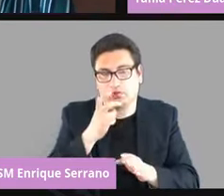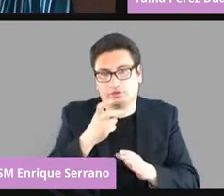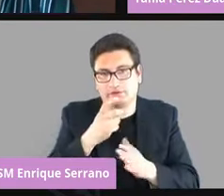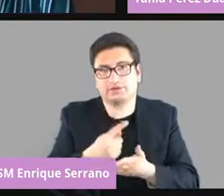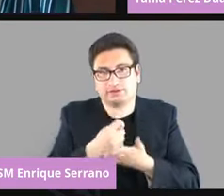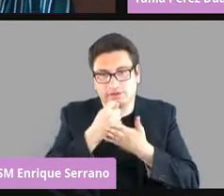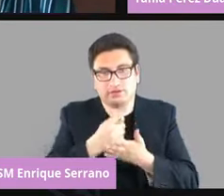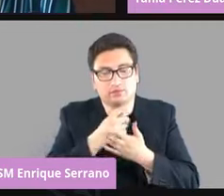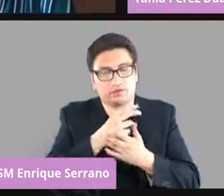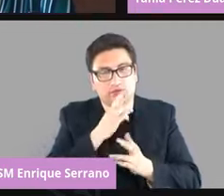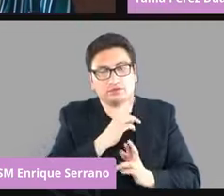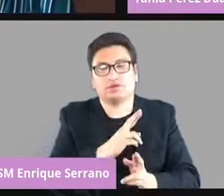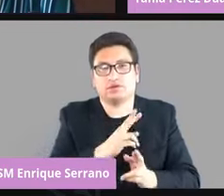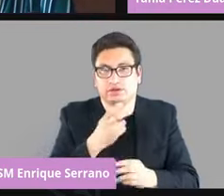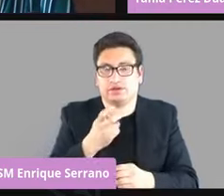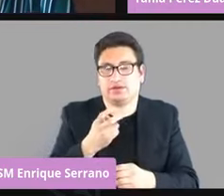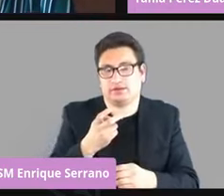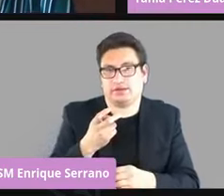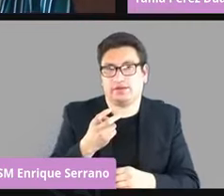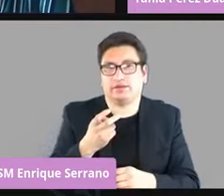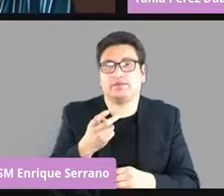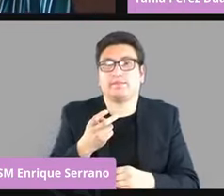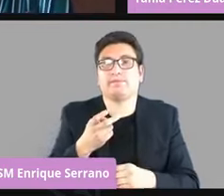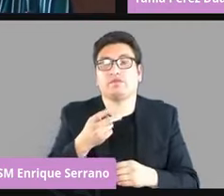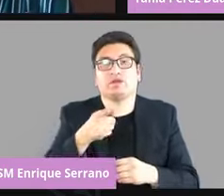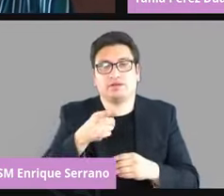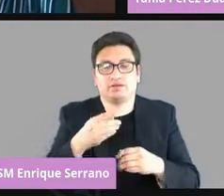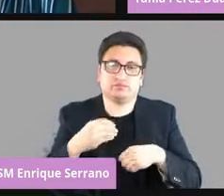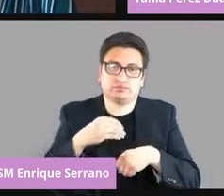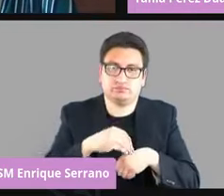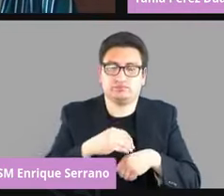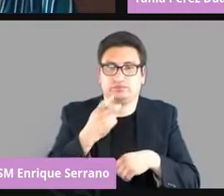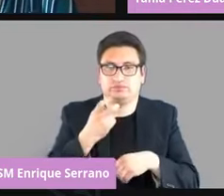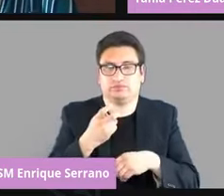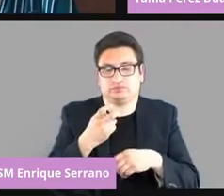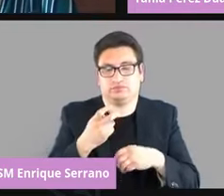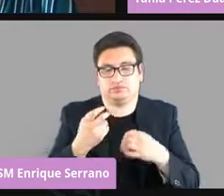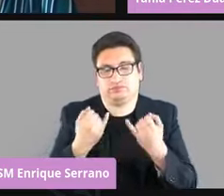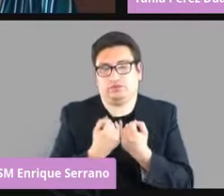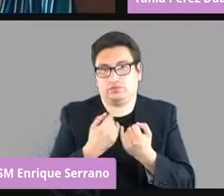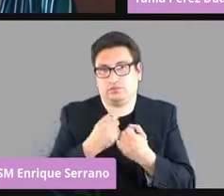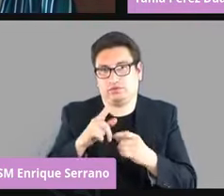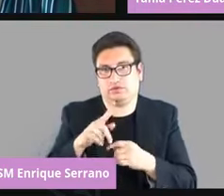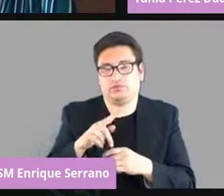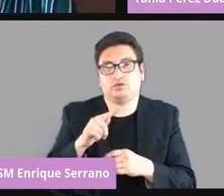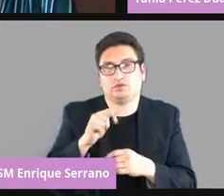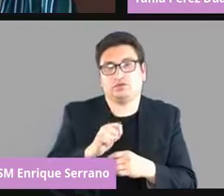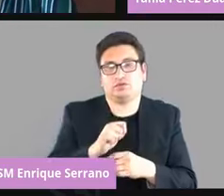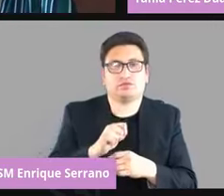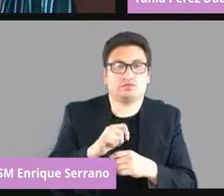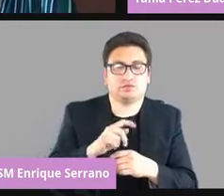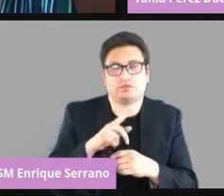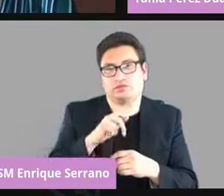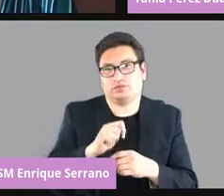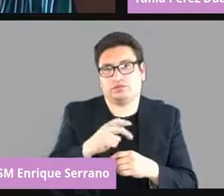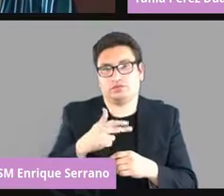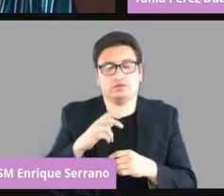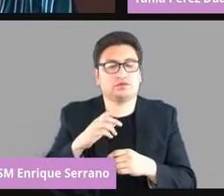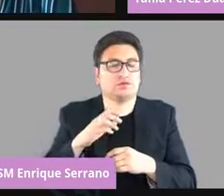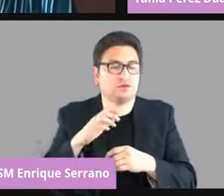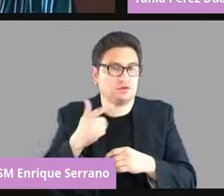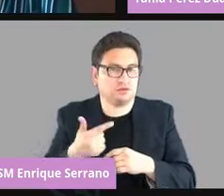sería adicional hasta cierto punto que se da en la de trastorno de ansiedad generalizada.